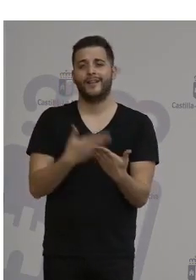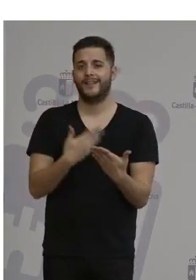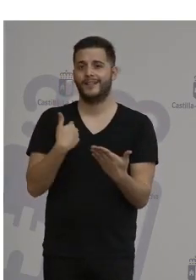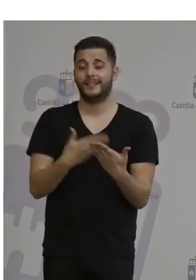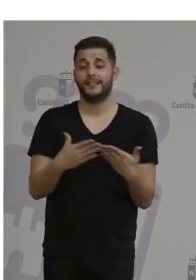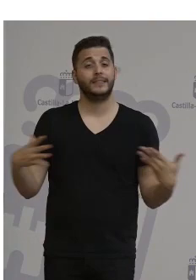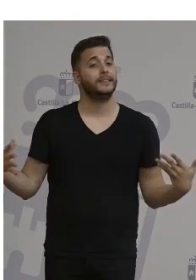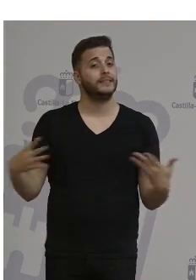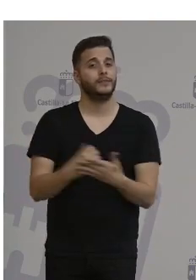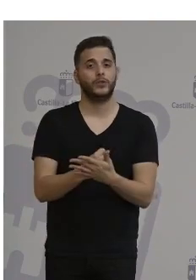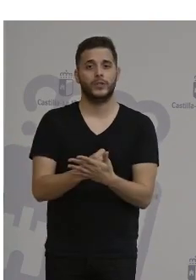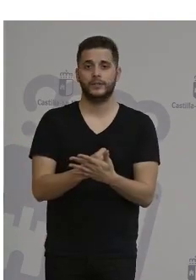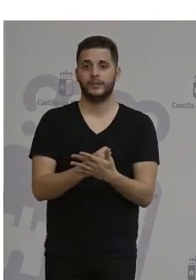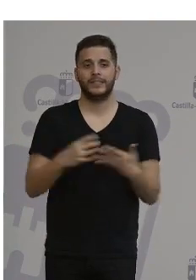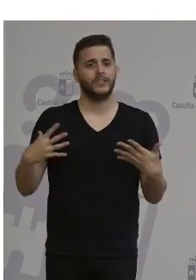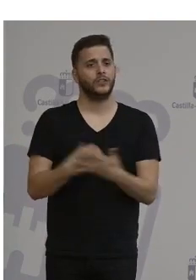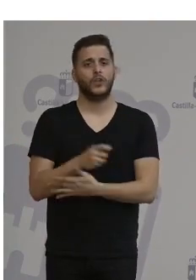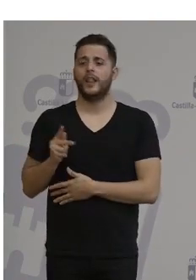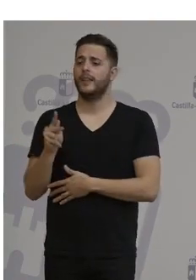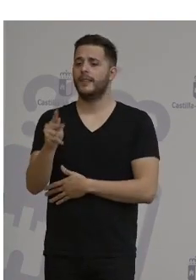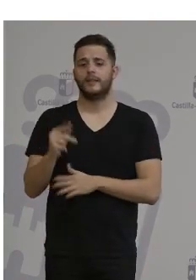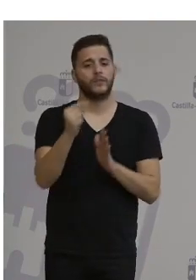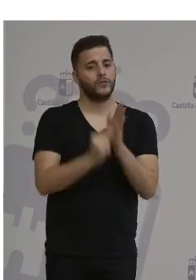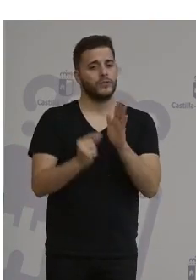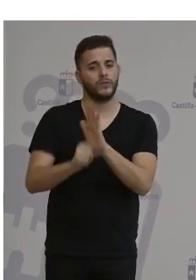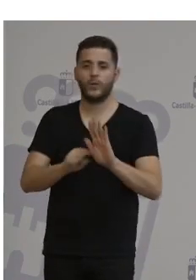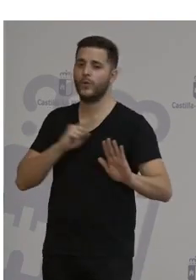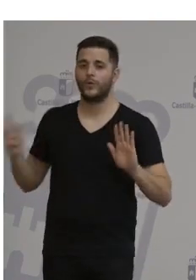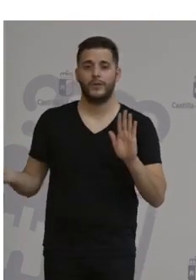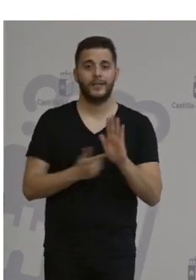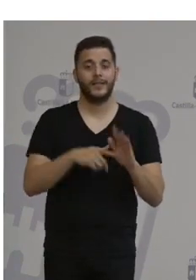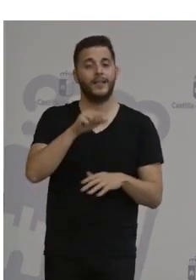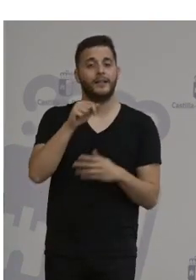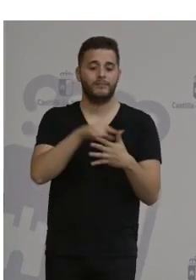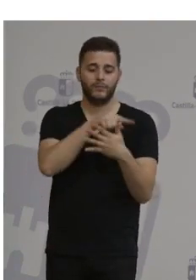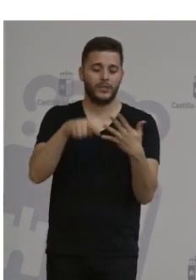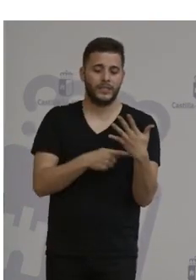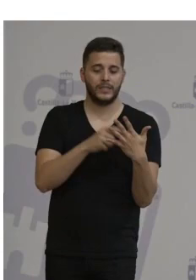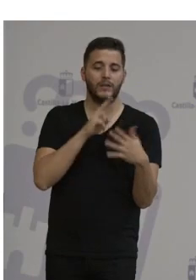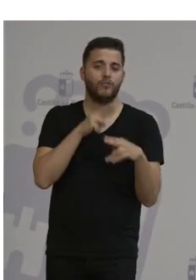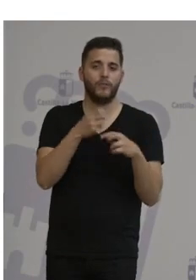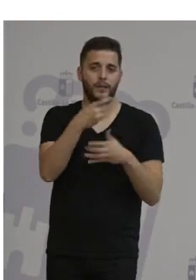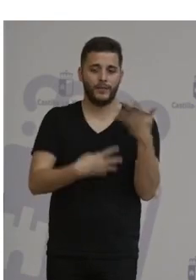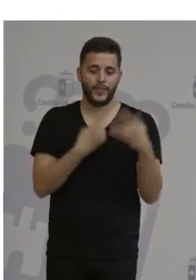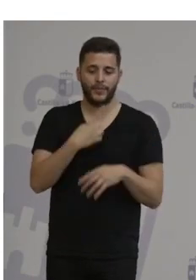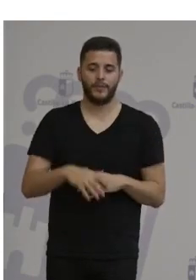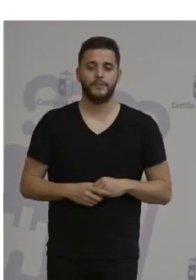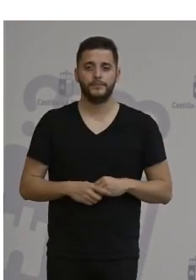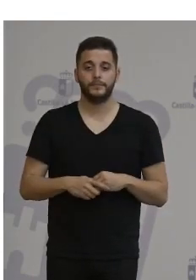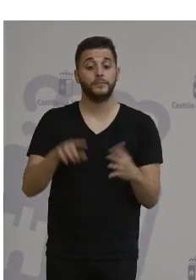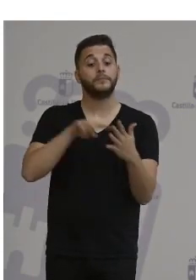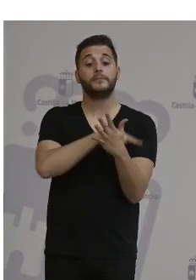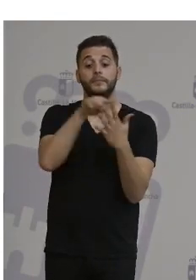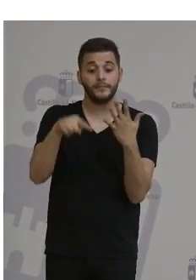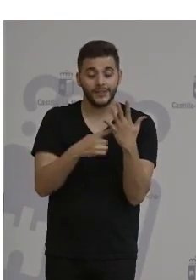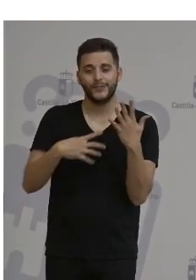todas las plenas derechos y condiciones que tuvieron, como son Unai, Aitor, Araiz, Yon y Gorka. Los cinco nuevos